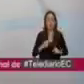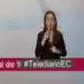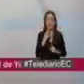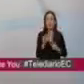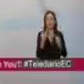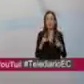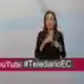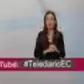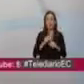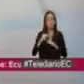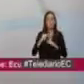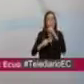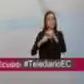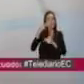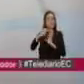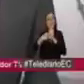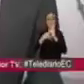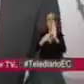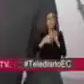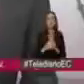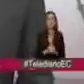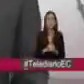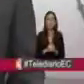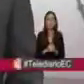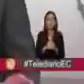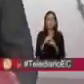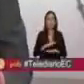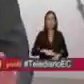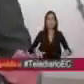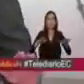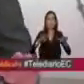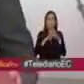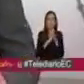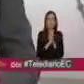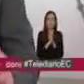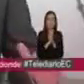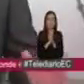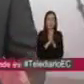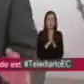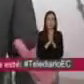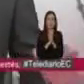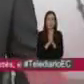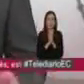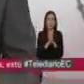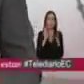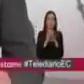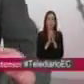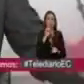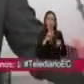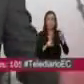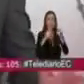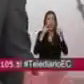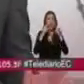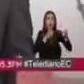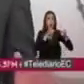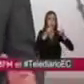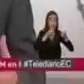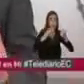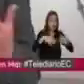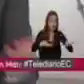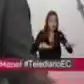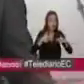lo hemos ido demostrando esa manera claro pero este indicador finalmente no tiene que generar una tranquilidad generalizada en la